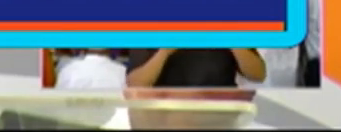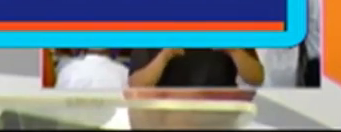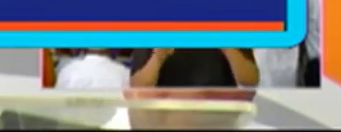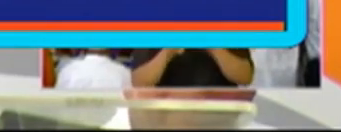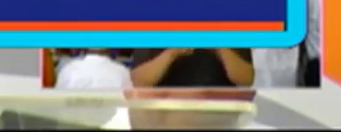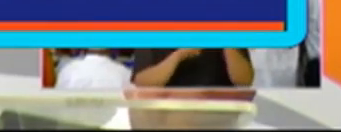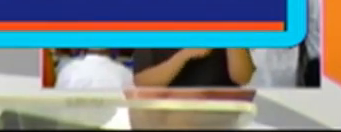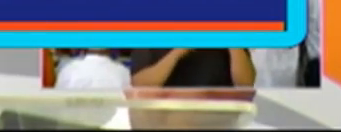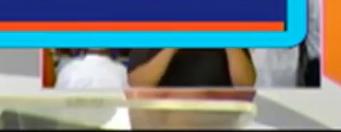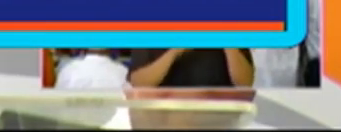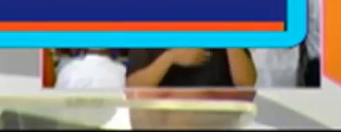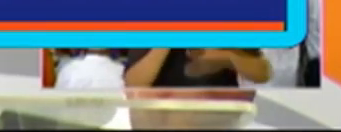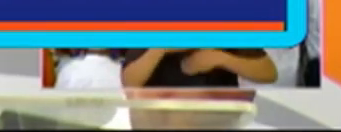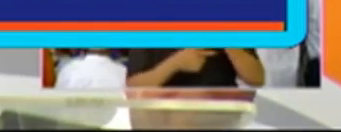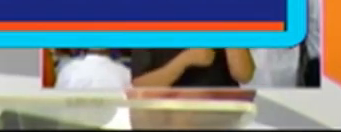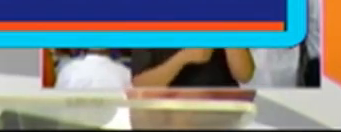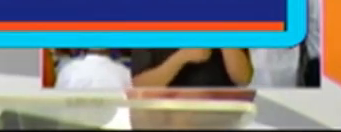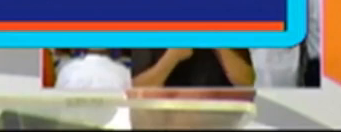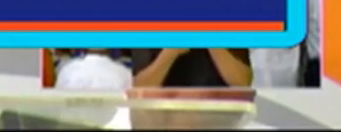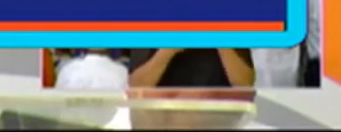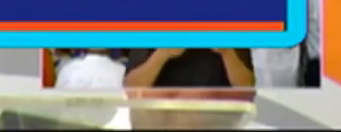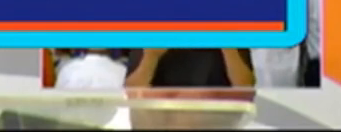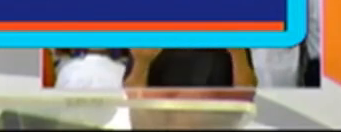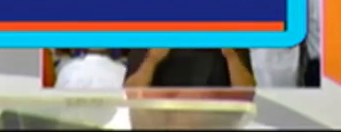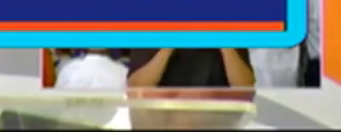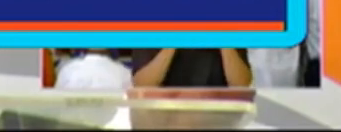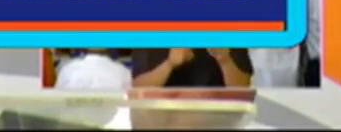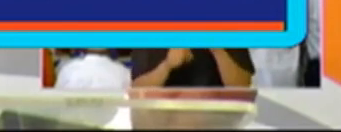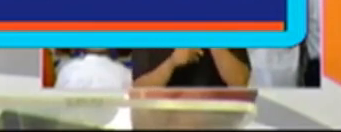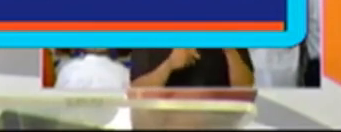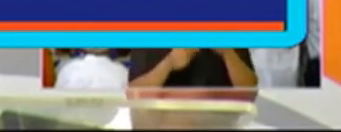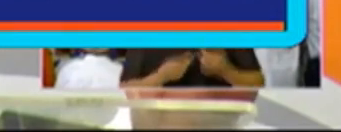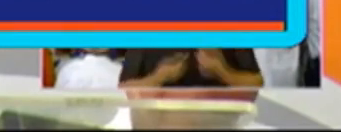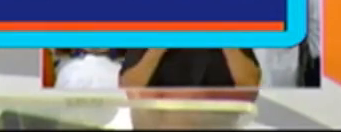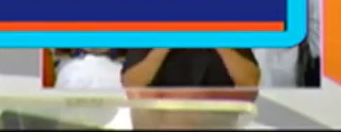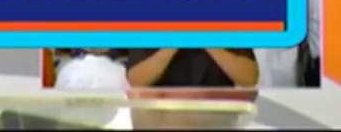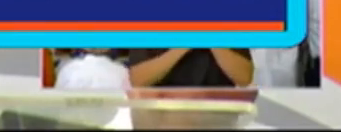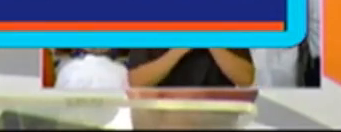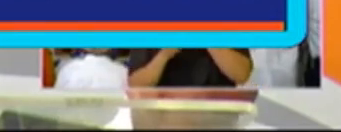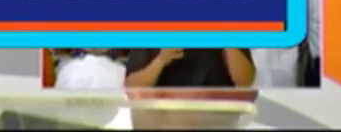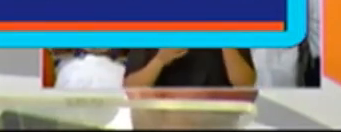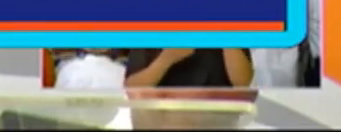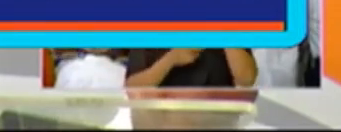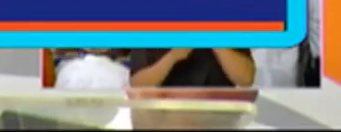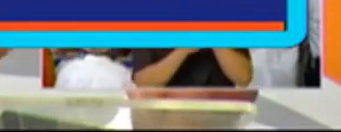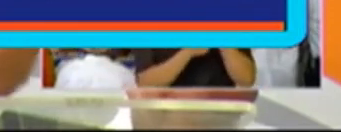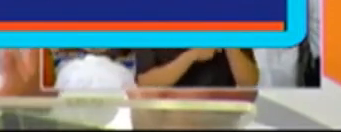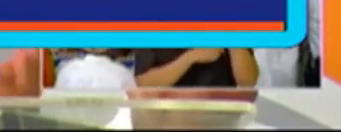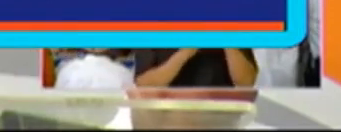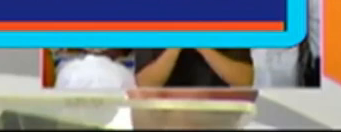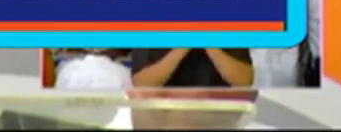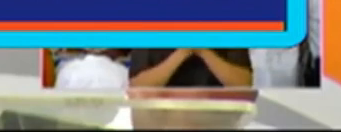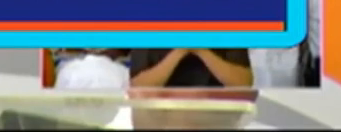la Asociación Dominicana de Profesores, pero sobre todo es una maestra, una profesora entregada y pendiente de lo que pasa en nuestras escuelas. Hoy abordamos este